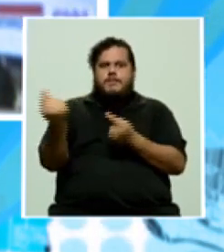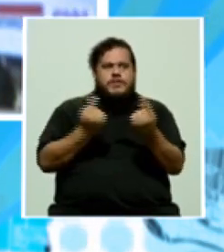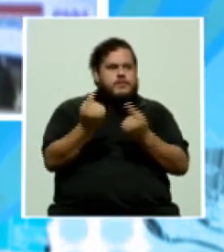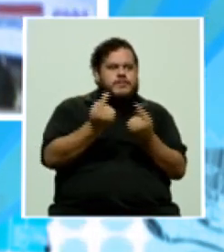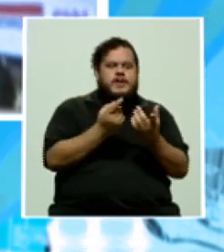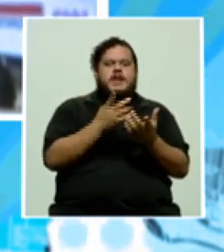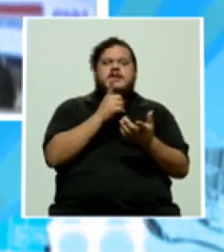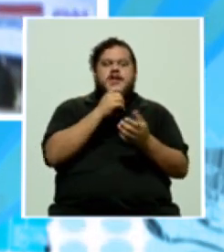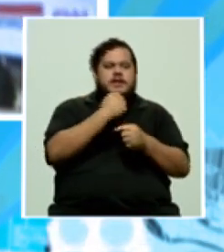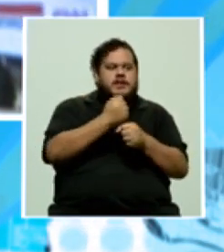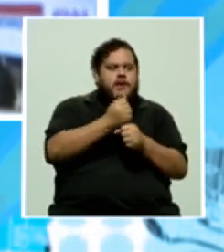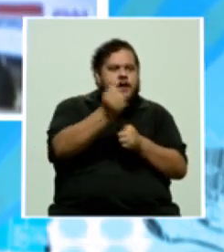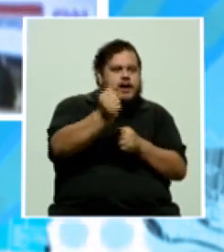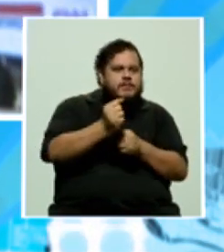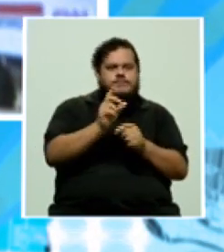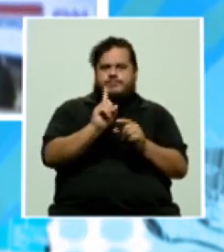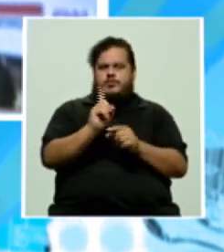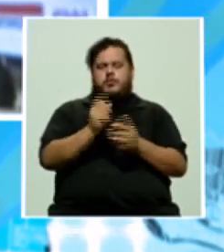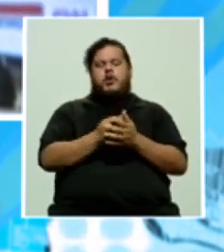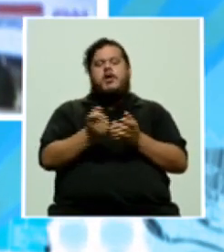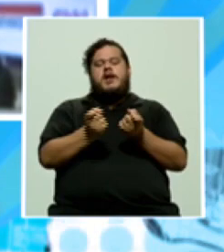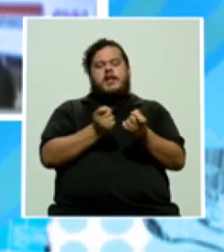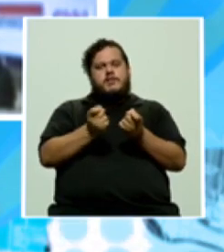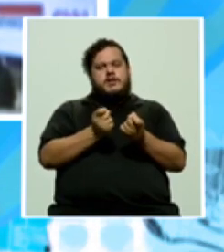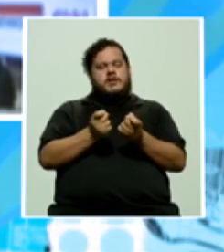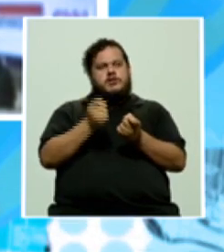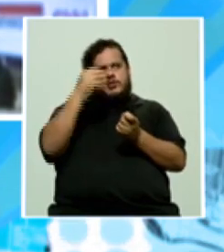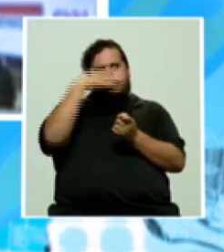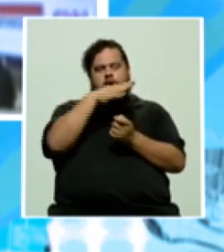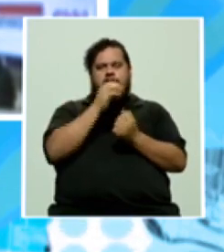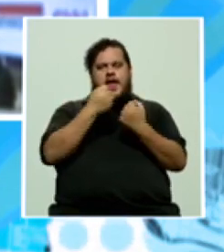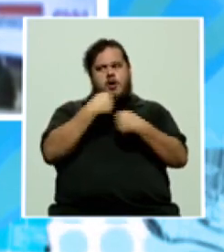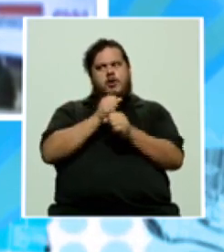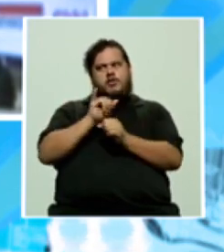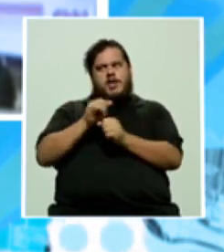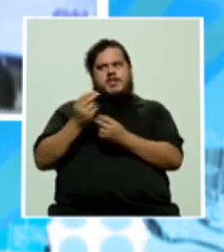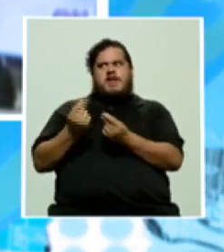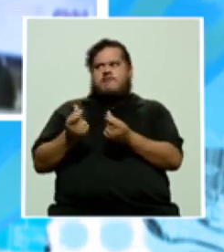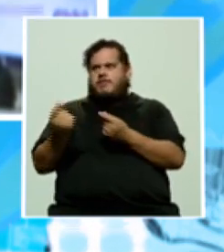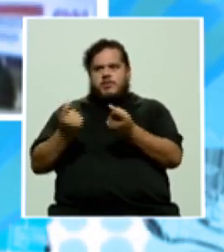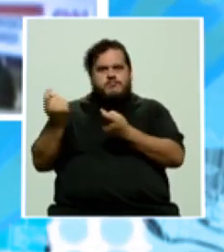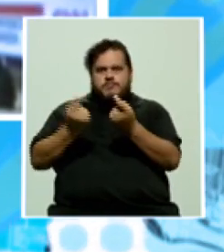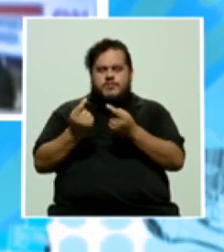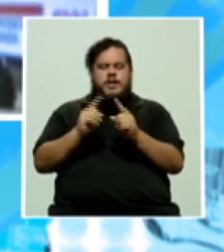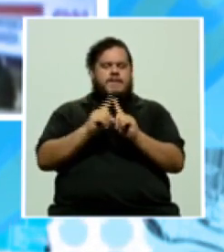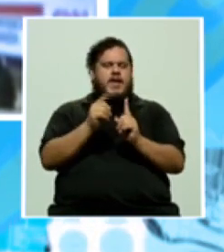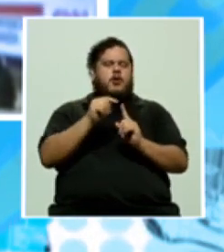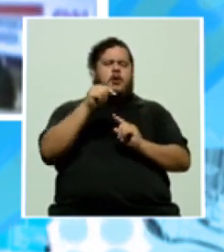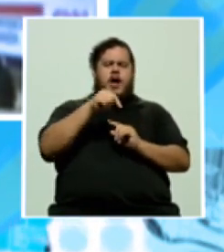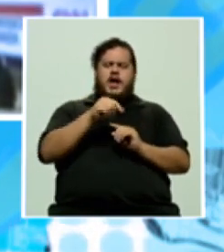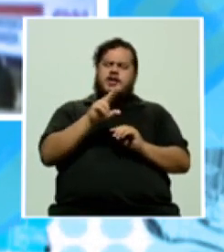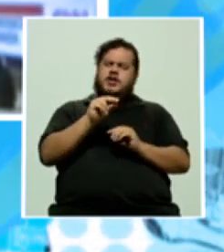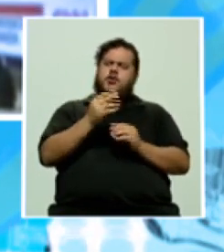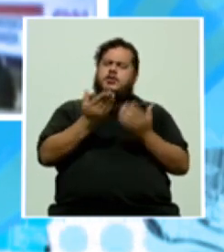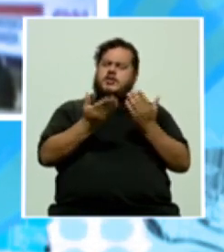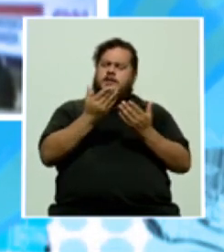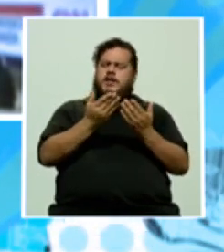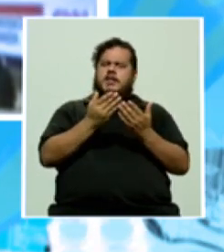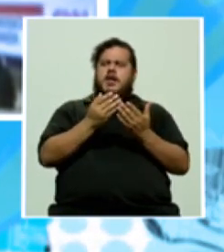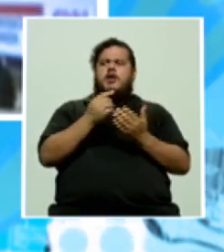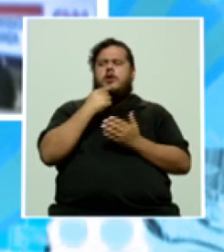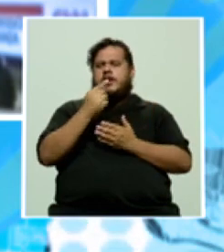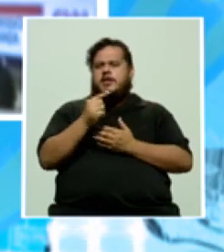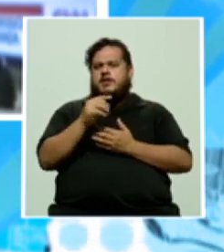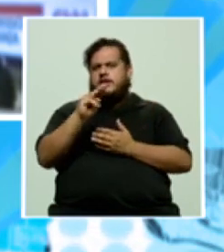que permearon la administración de Donald Trump. Y es que en esto, Ernesto, y quizás en contraste con lo que dice